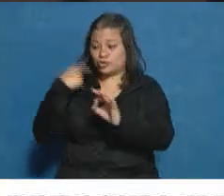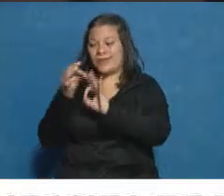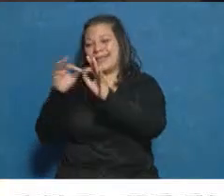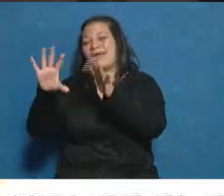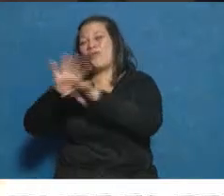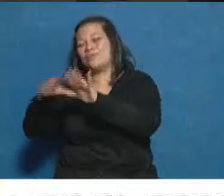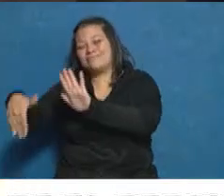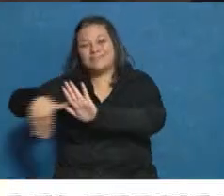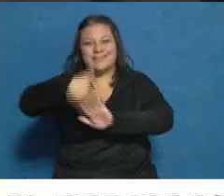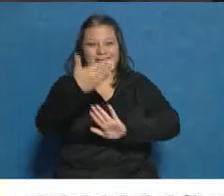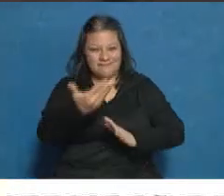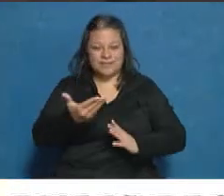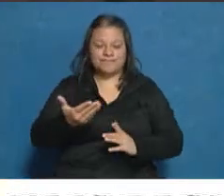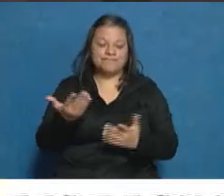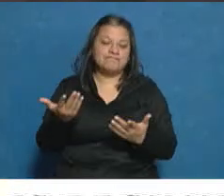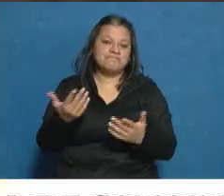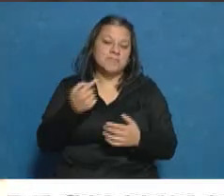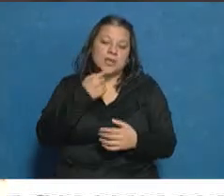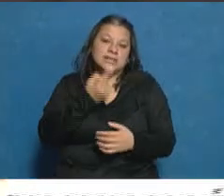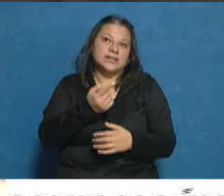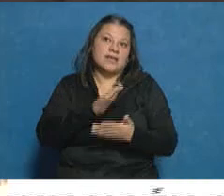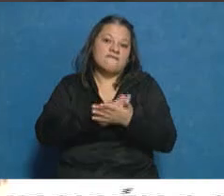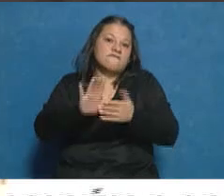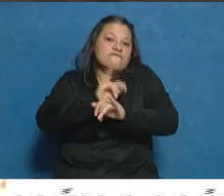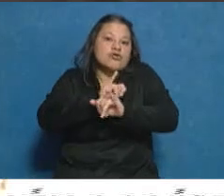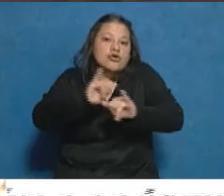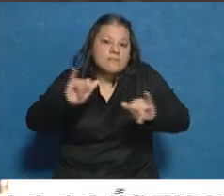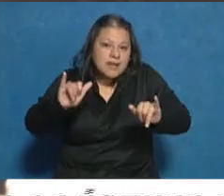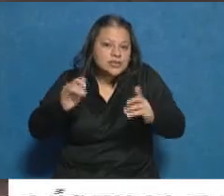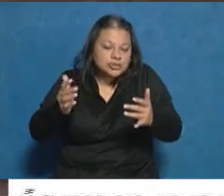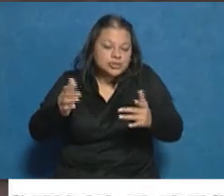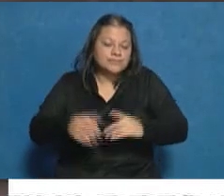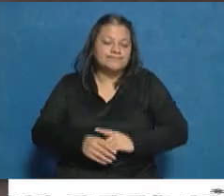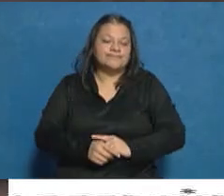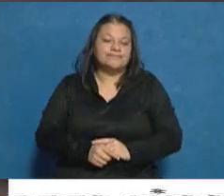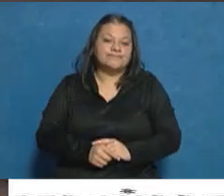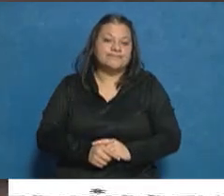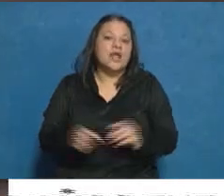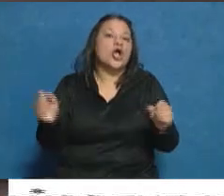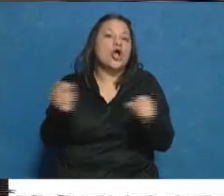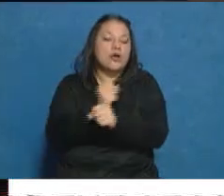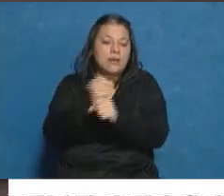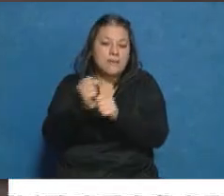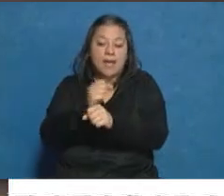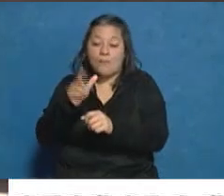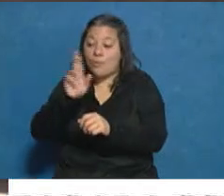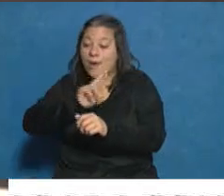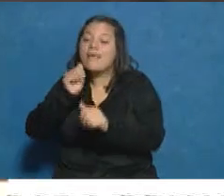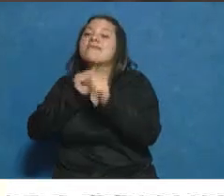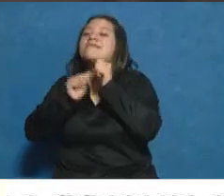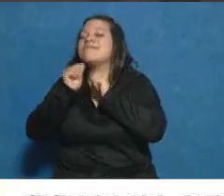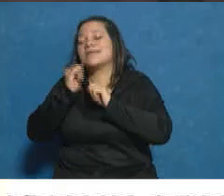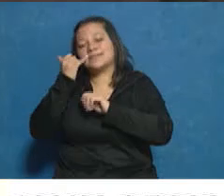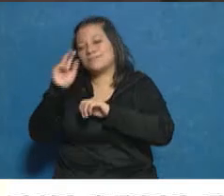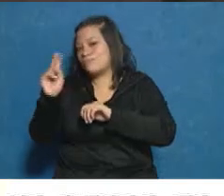se retiró. Simplemente lo que decíamos, ¿no? Esta información pudo confirmar las heridas de la mujer, que ya no tenía